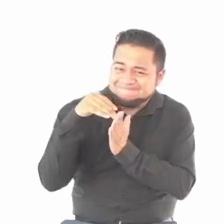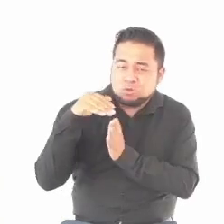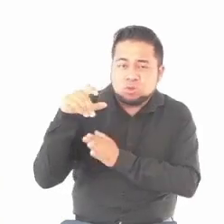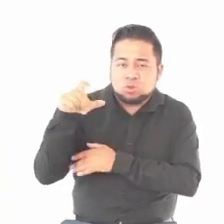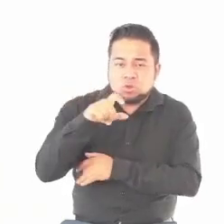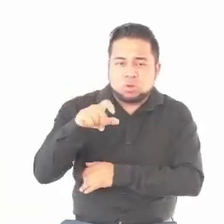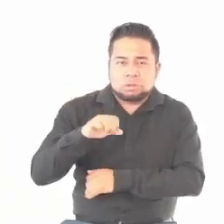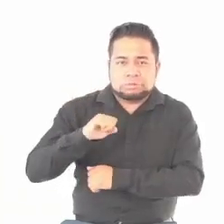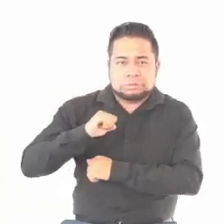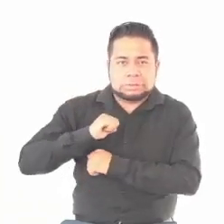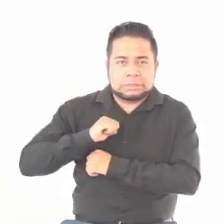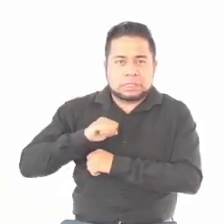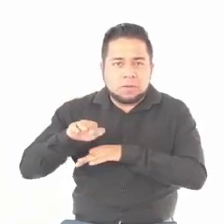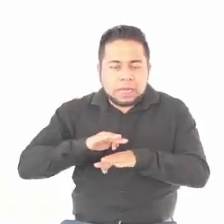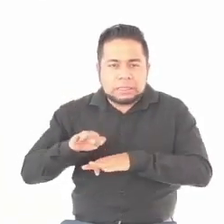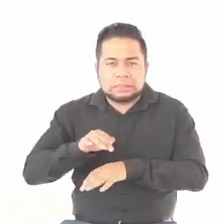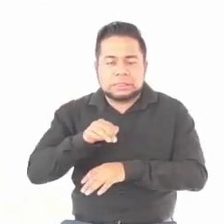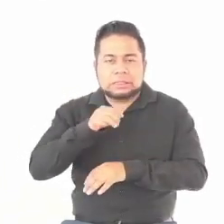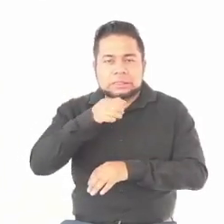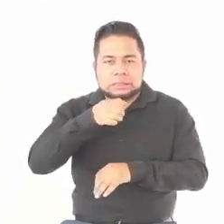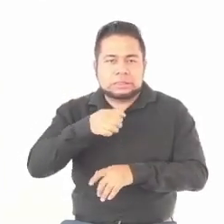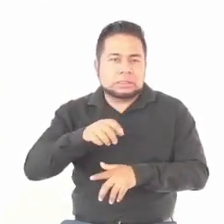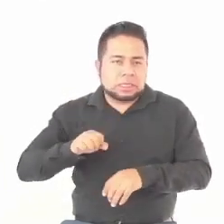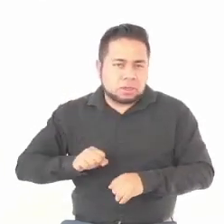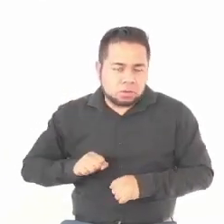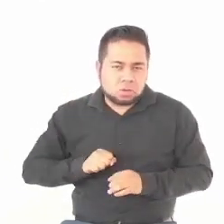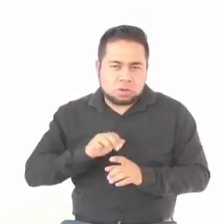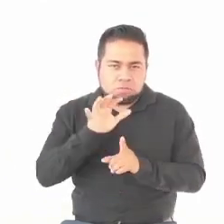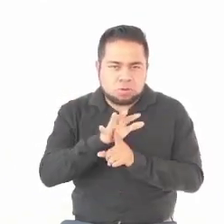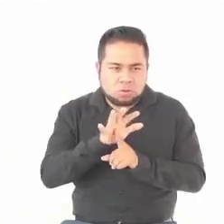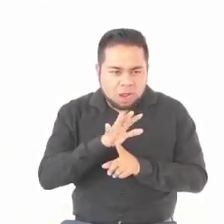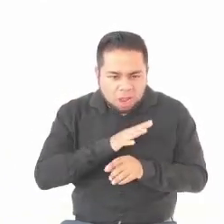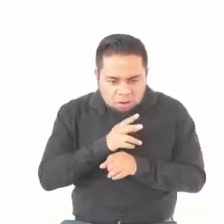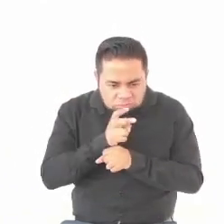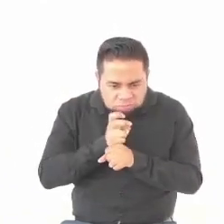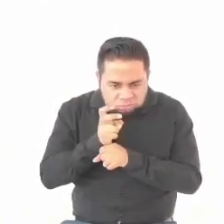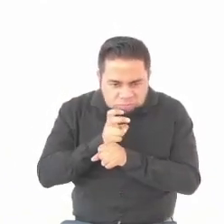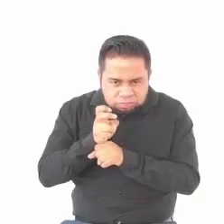frente del Seguro Popular, acorde a los resultados de la auditoría